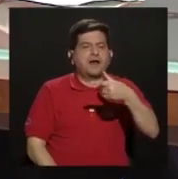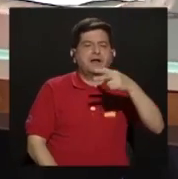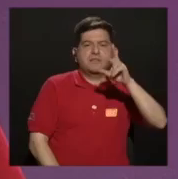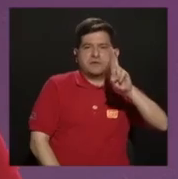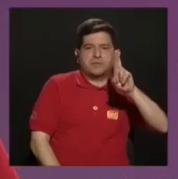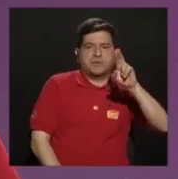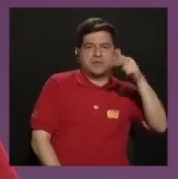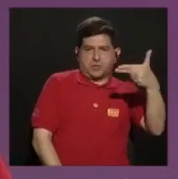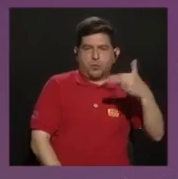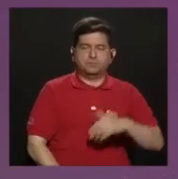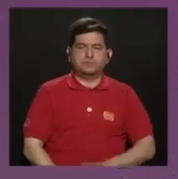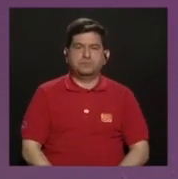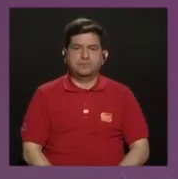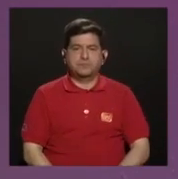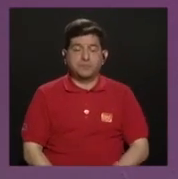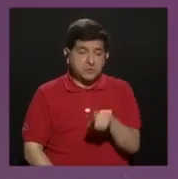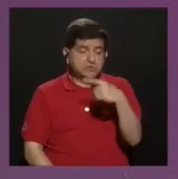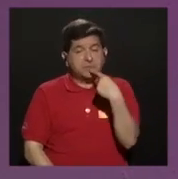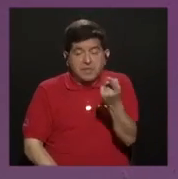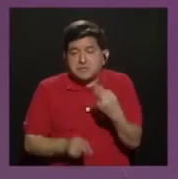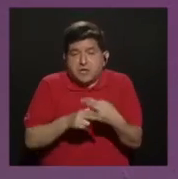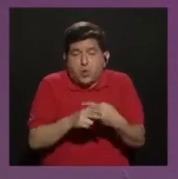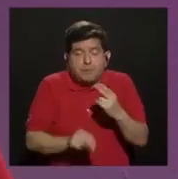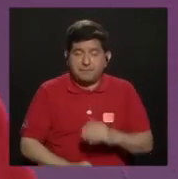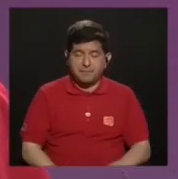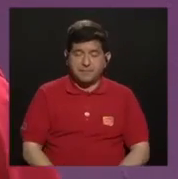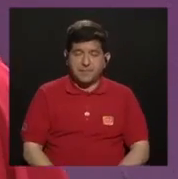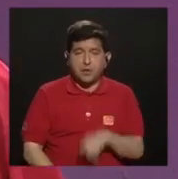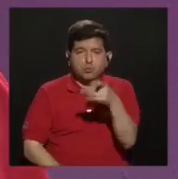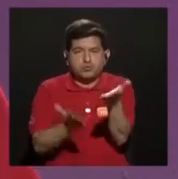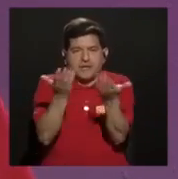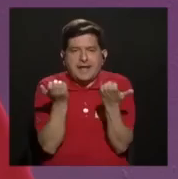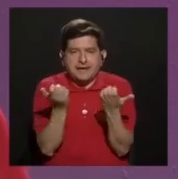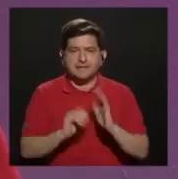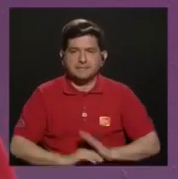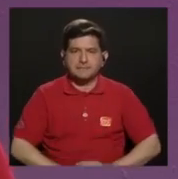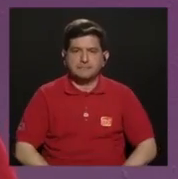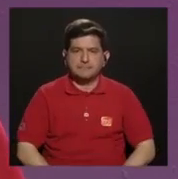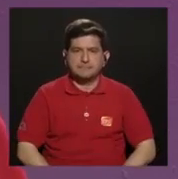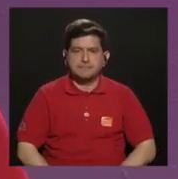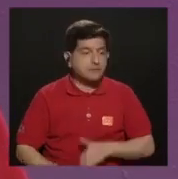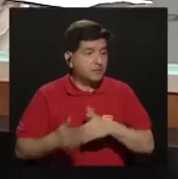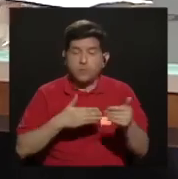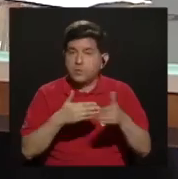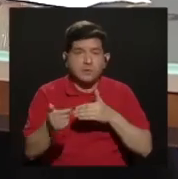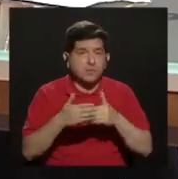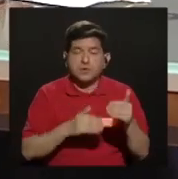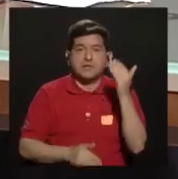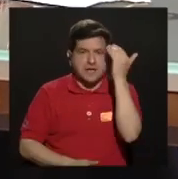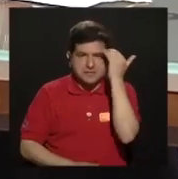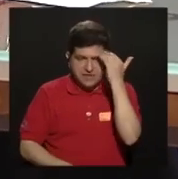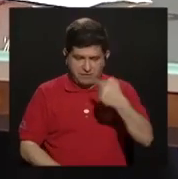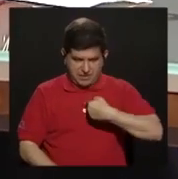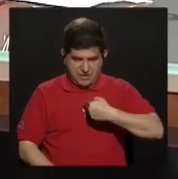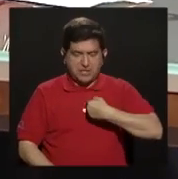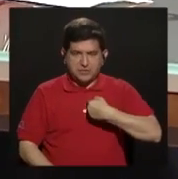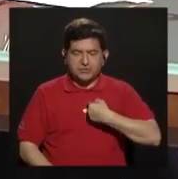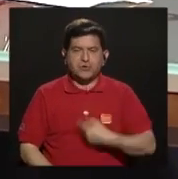Chacón, usted me trató así, porque usted quiso, aún así teniendo el conocido como